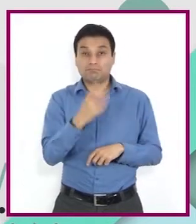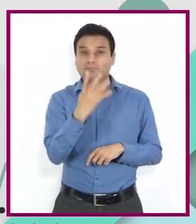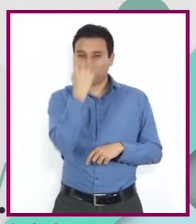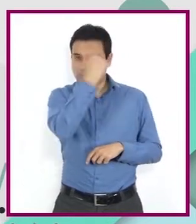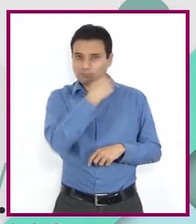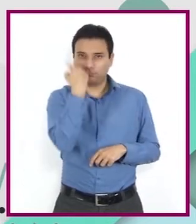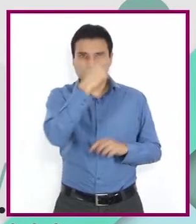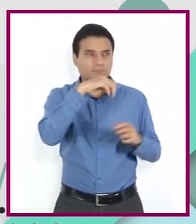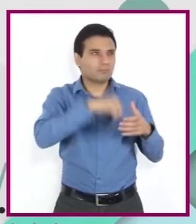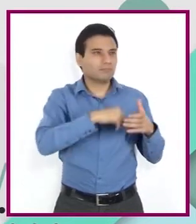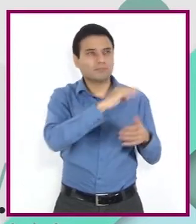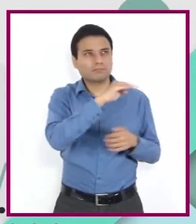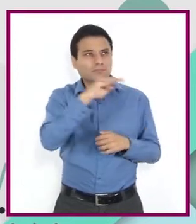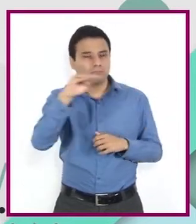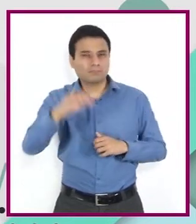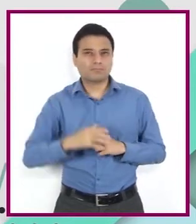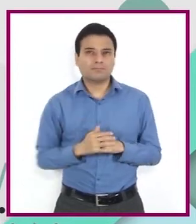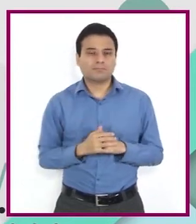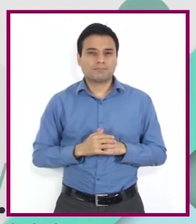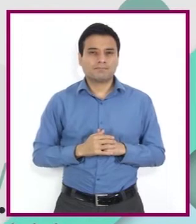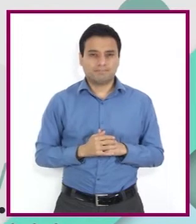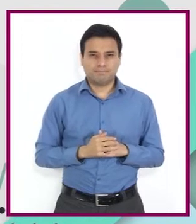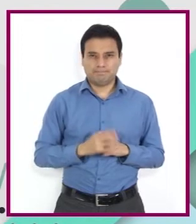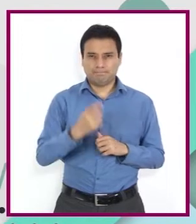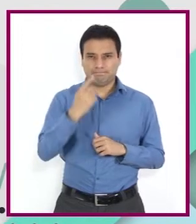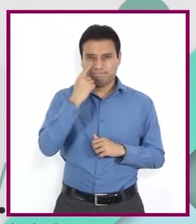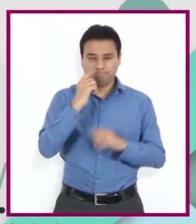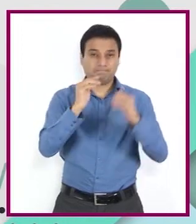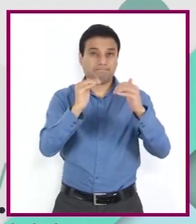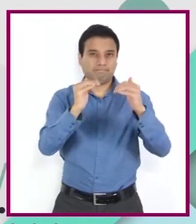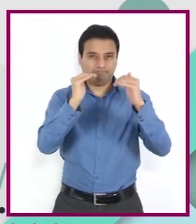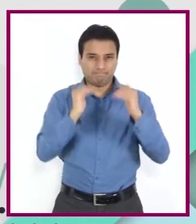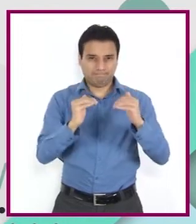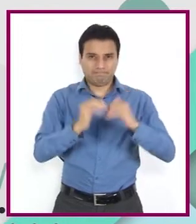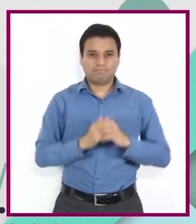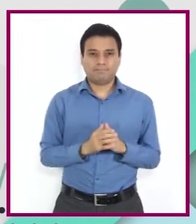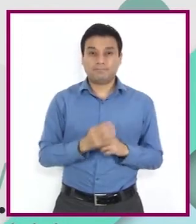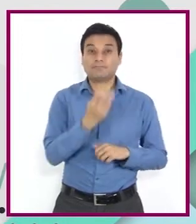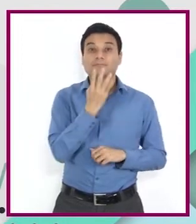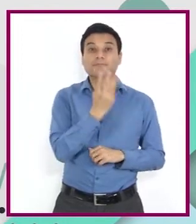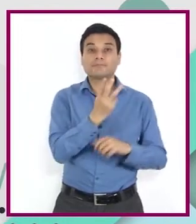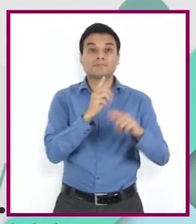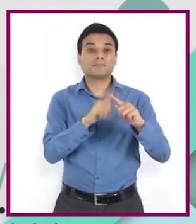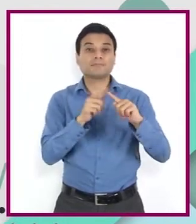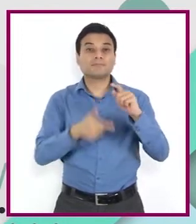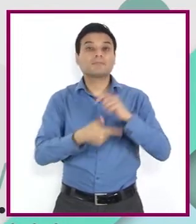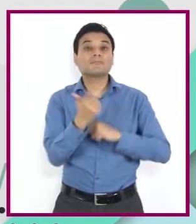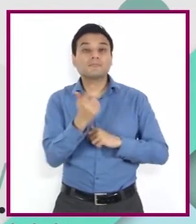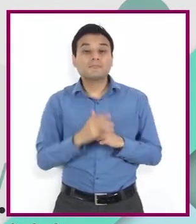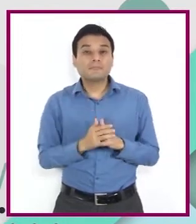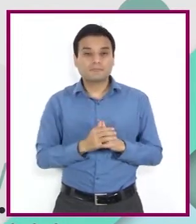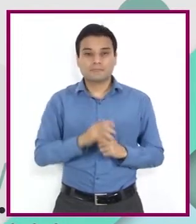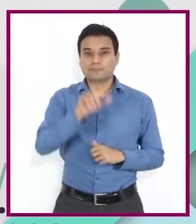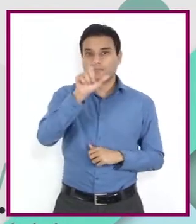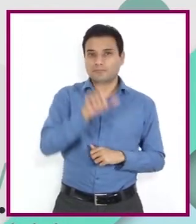producto X por 4. Igualamos los productos y tenemos que 3 por 12 es igual a X por 4.